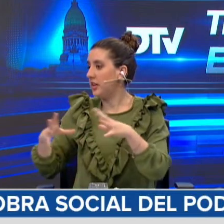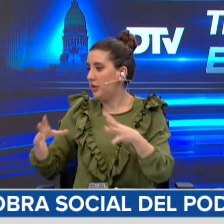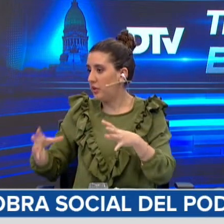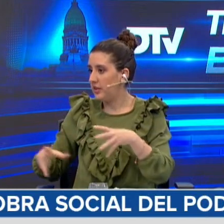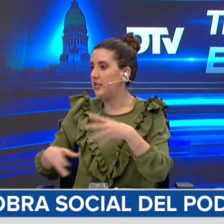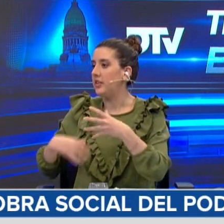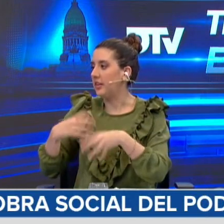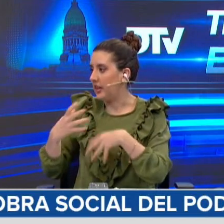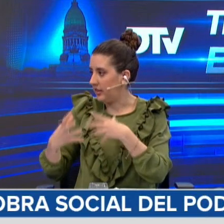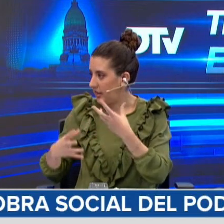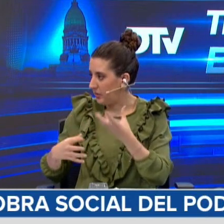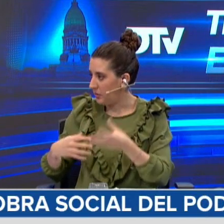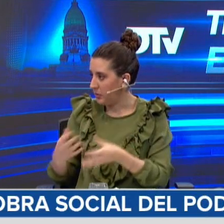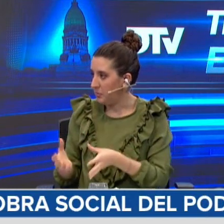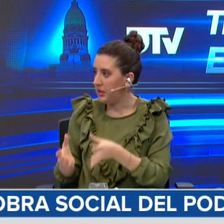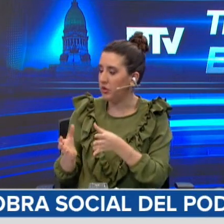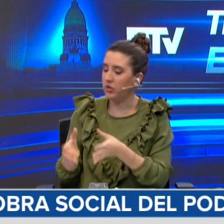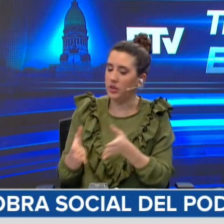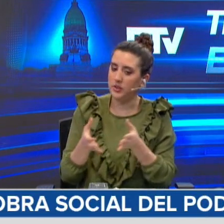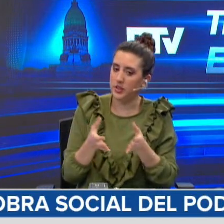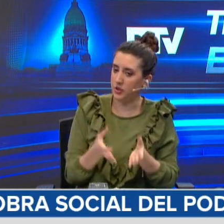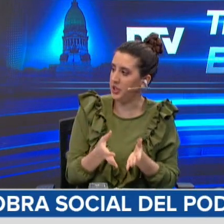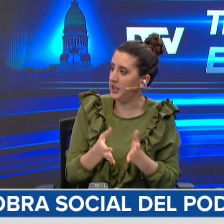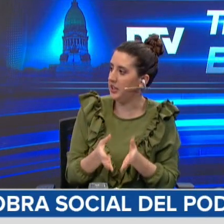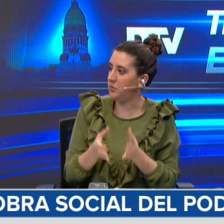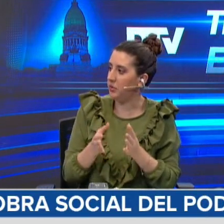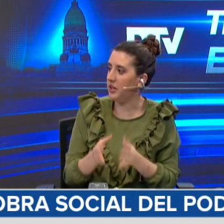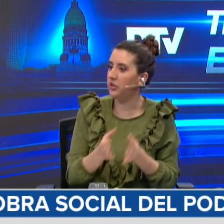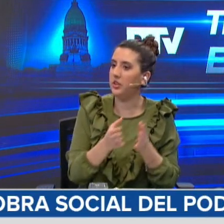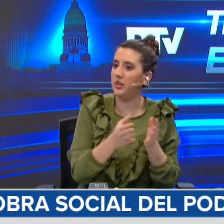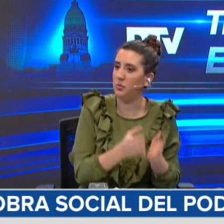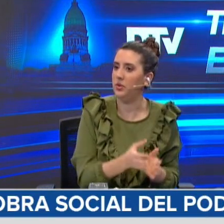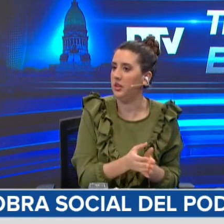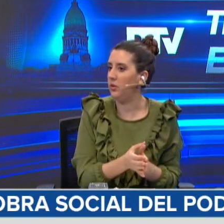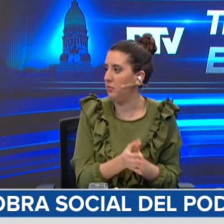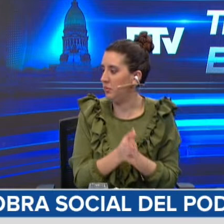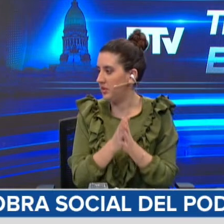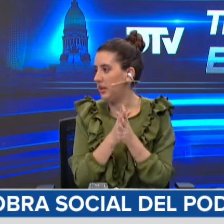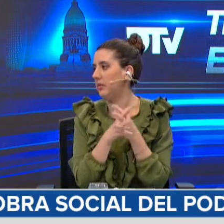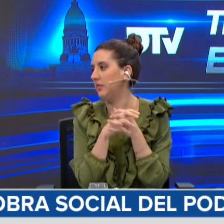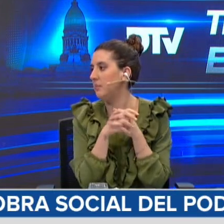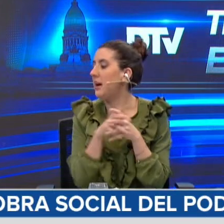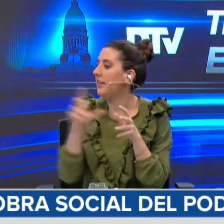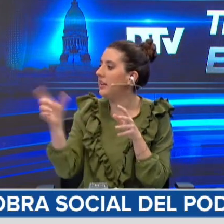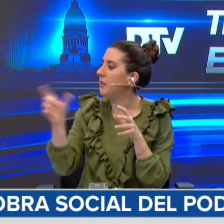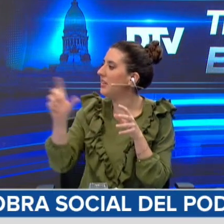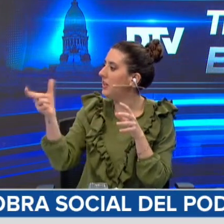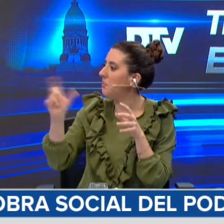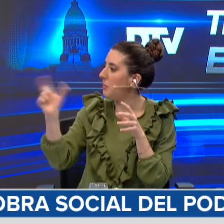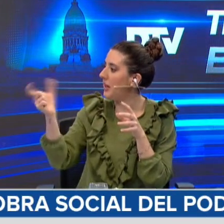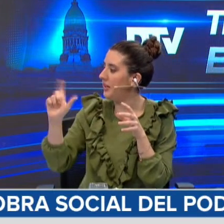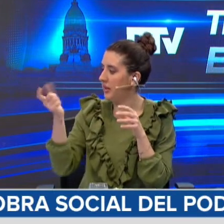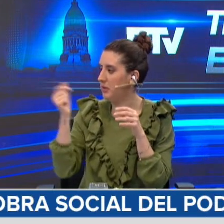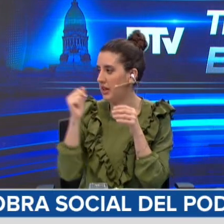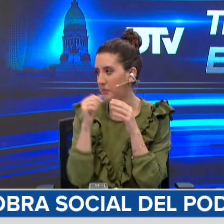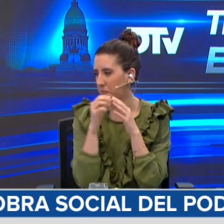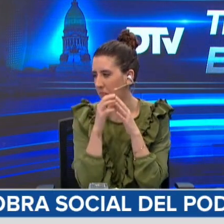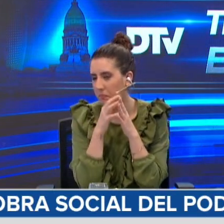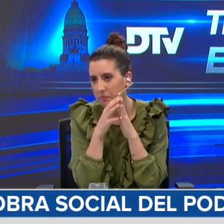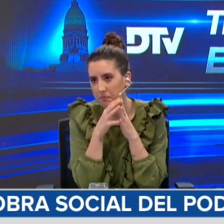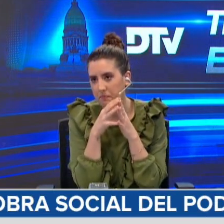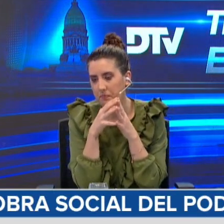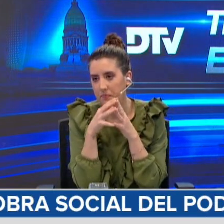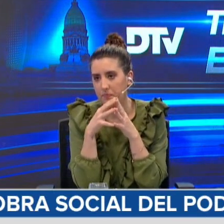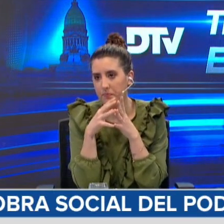de gobernadores, redactaron un documento, se lo hicieron llegar a diputados y diputados lo impulsaron. Los que presentaron para fueron tener los diputados, más tiempo para dictaminar. Fueron alrededor